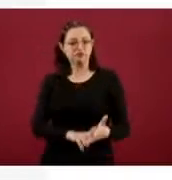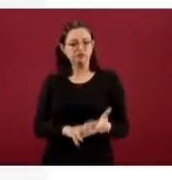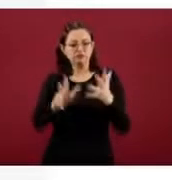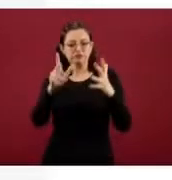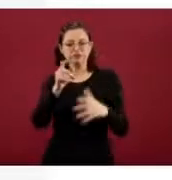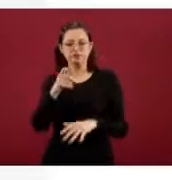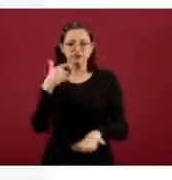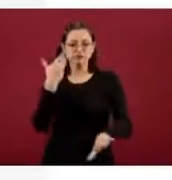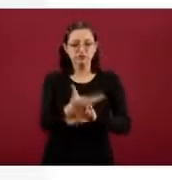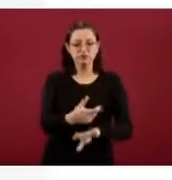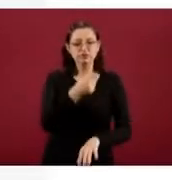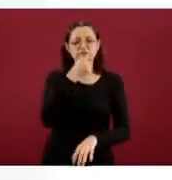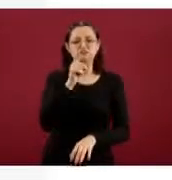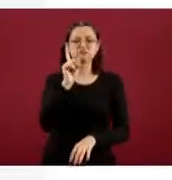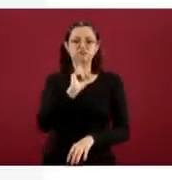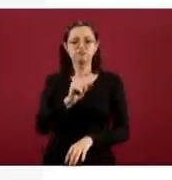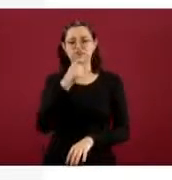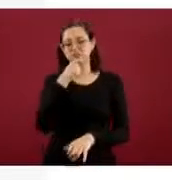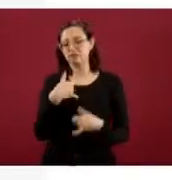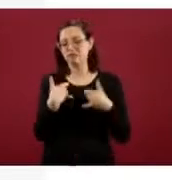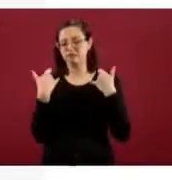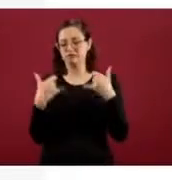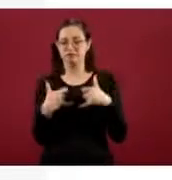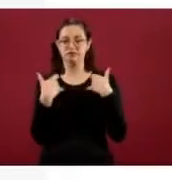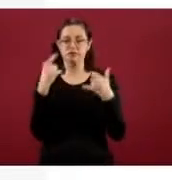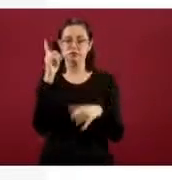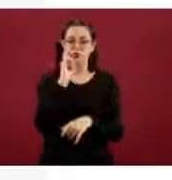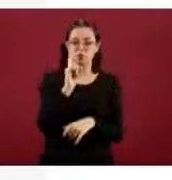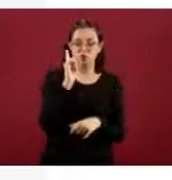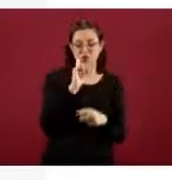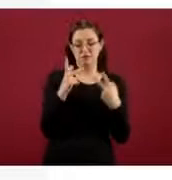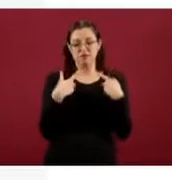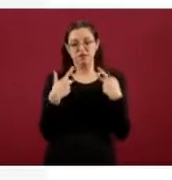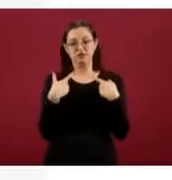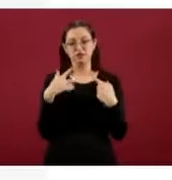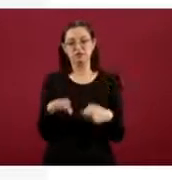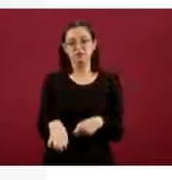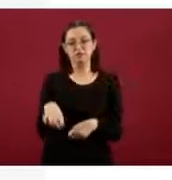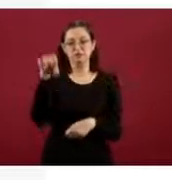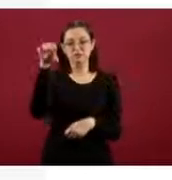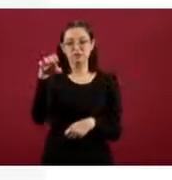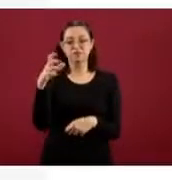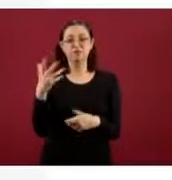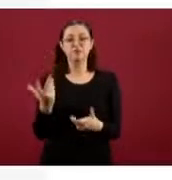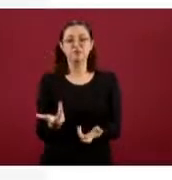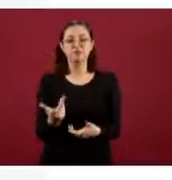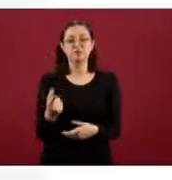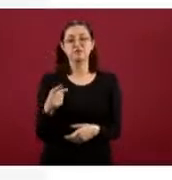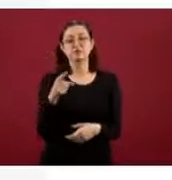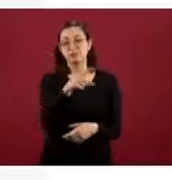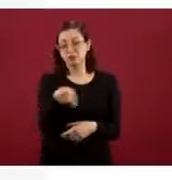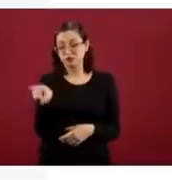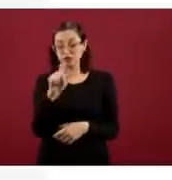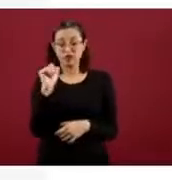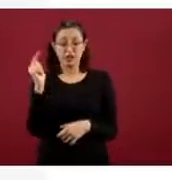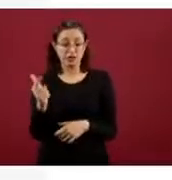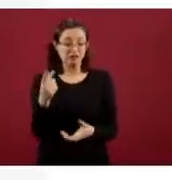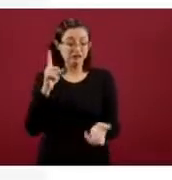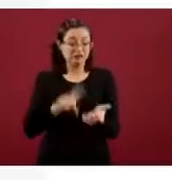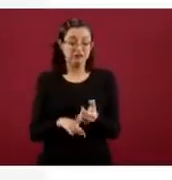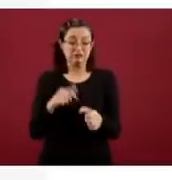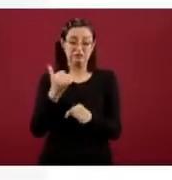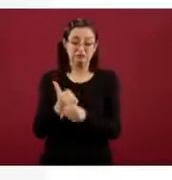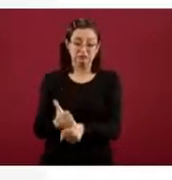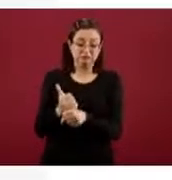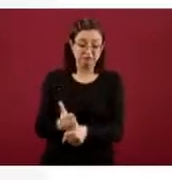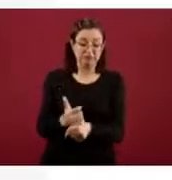los niños, las y los adolescentes, las mujeres, las personas adultas mayores. Quien esté siendo víctima de este tipo de situación,